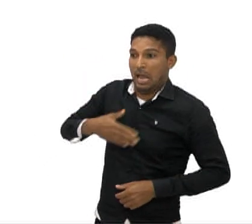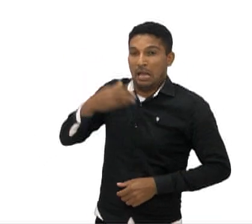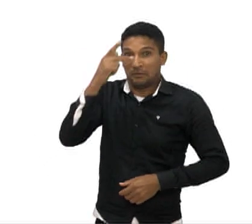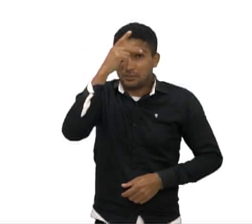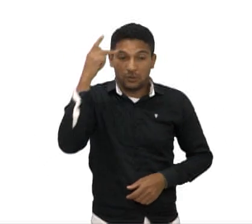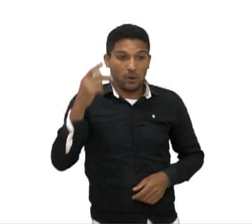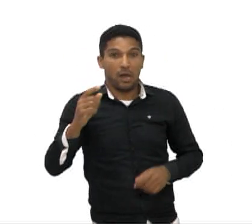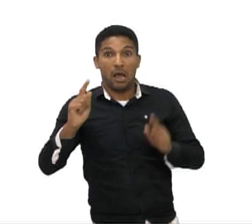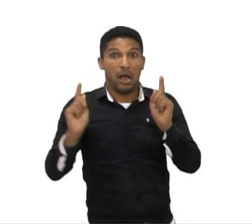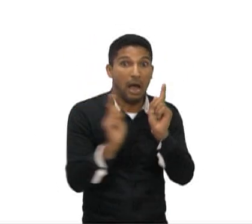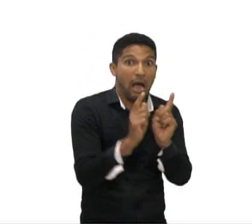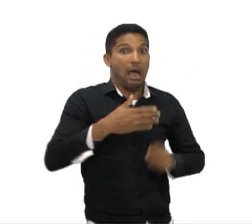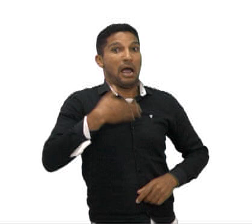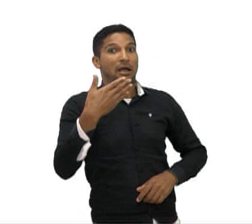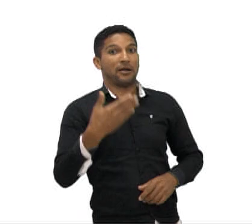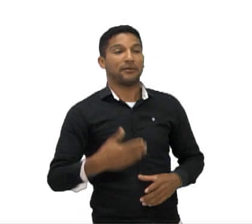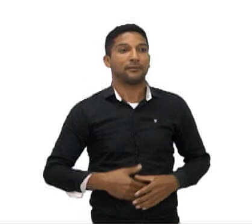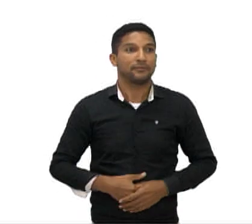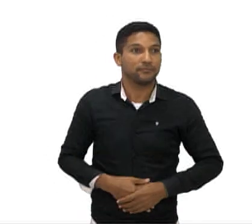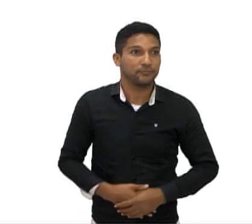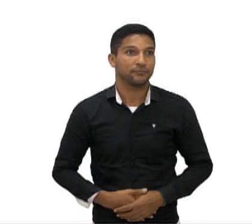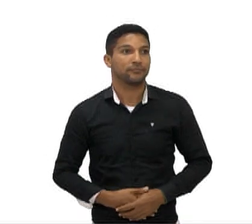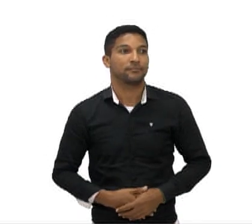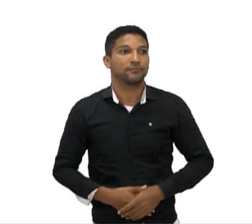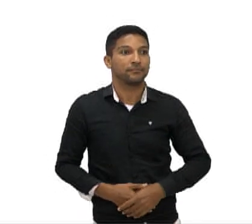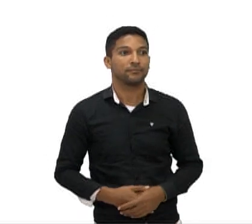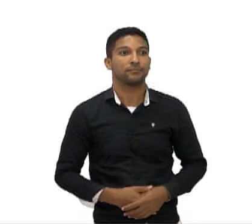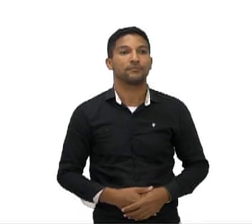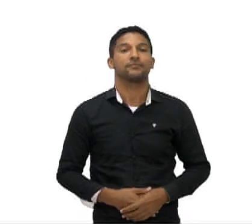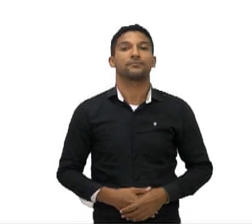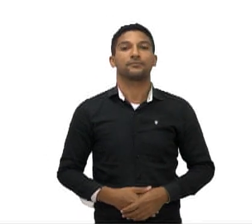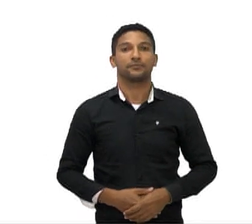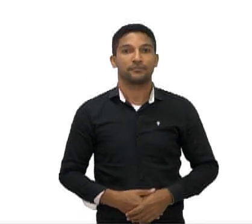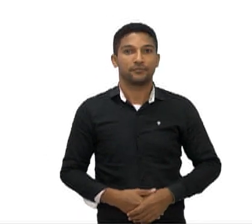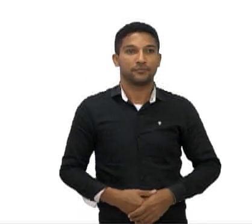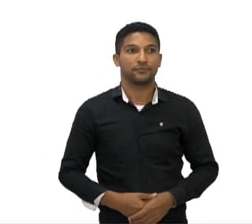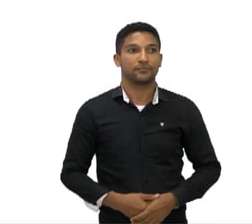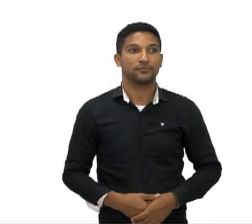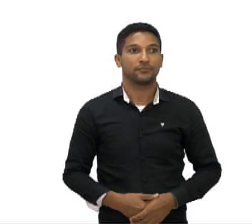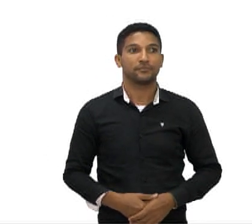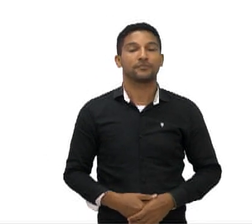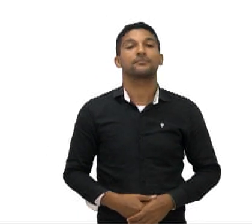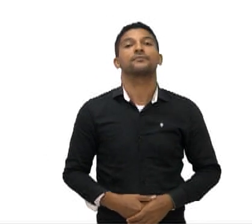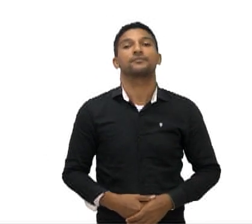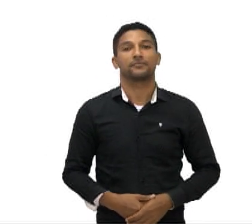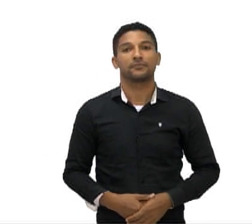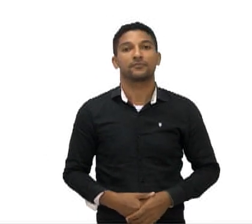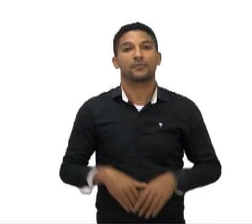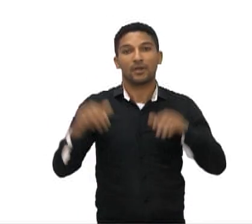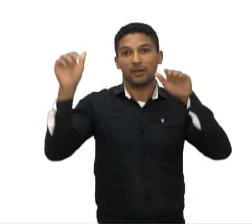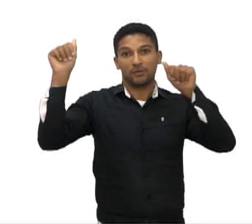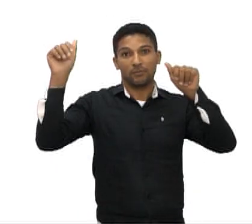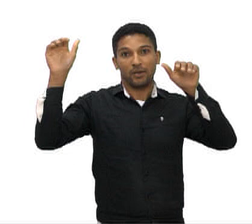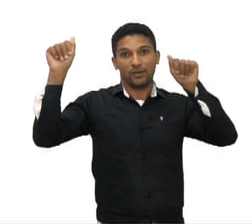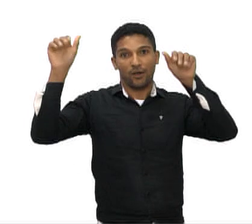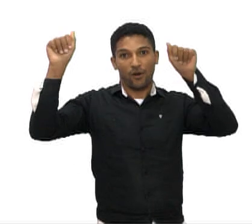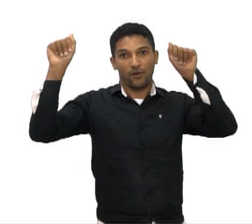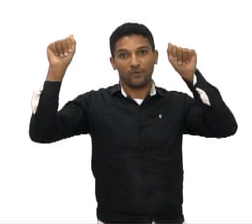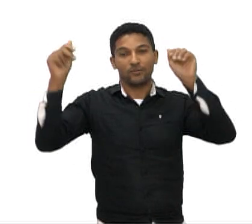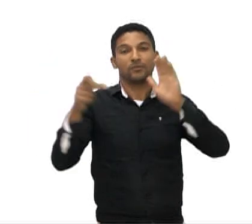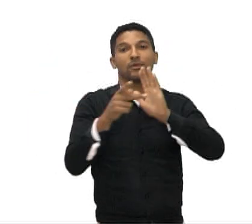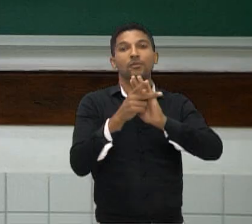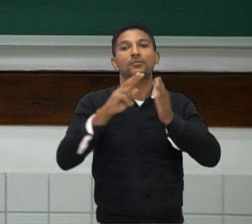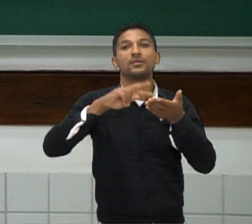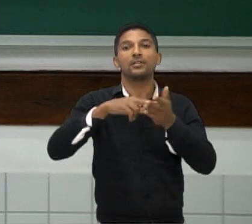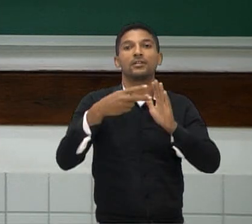Letra A, ruiva? Não. Letra C, a morena? Não. Então, rubia em espanhol é